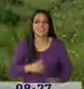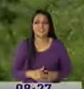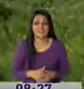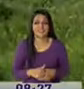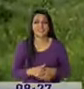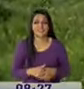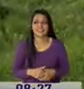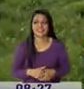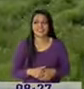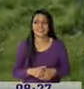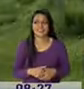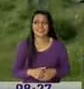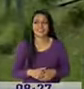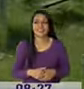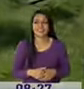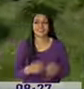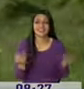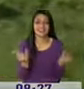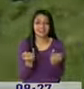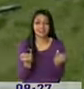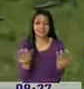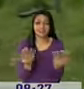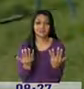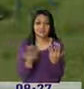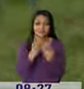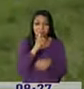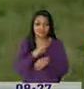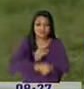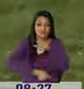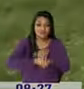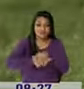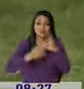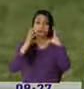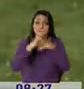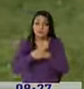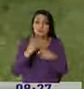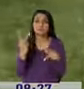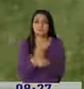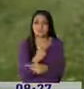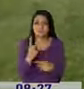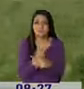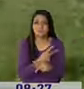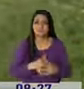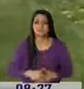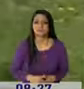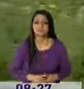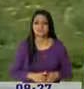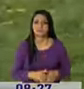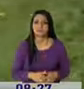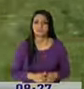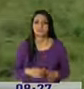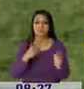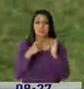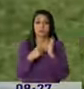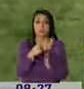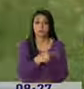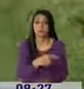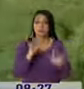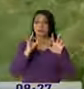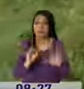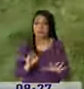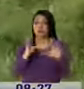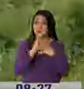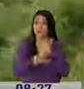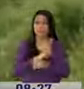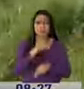esconden aquí en estos matorrales. En la noche es muy peligroso, no se puede, ya pasado las 7 ya no se